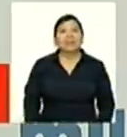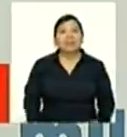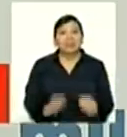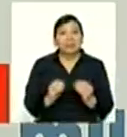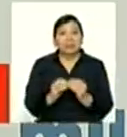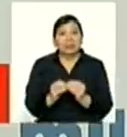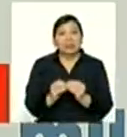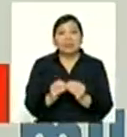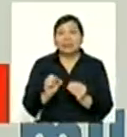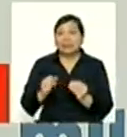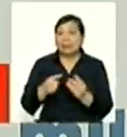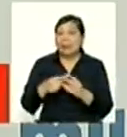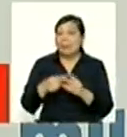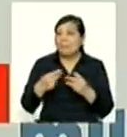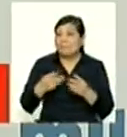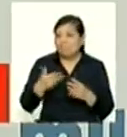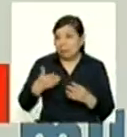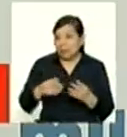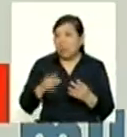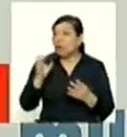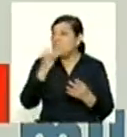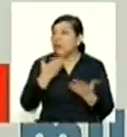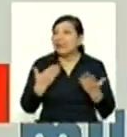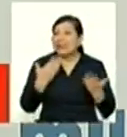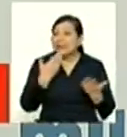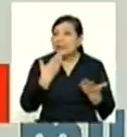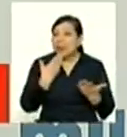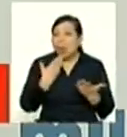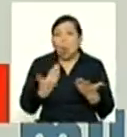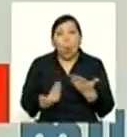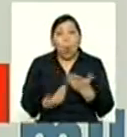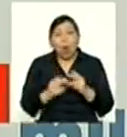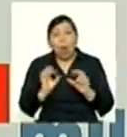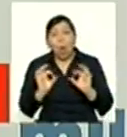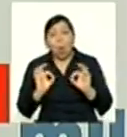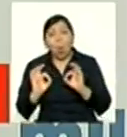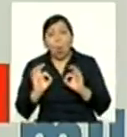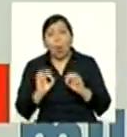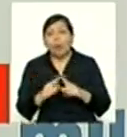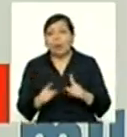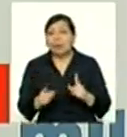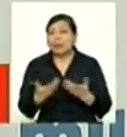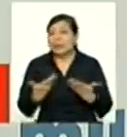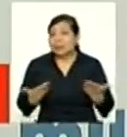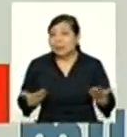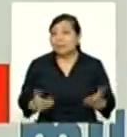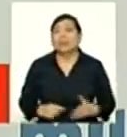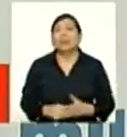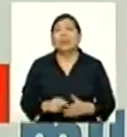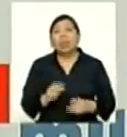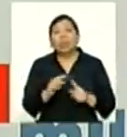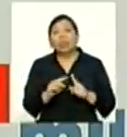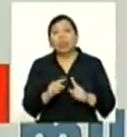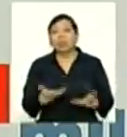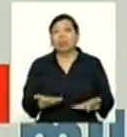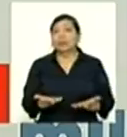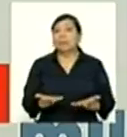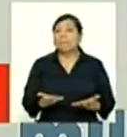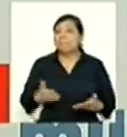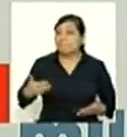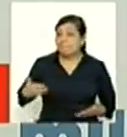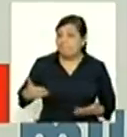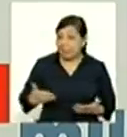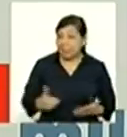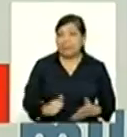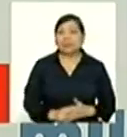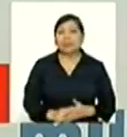con Sanipes permite y busca la inocuidad de los recursos hidrobiológicos, de los recursos